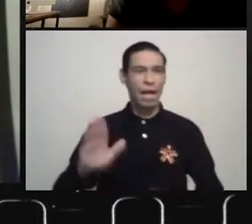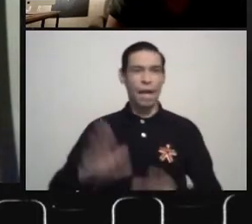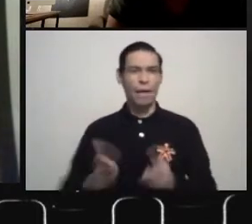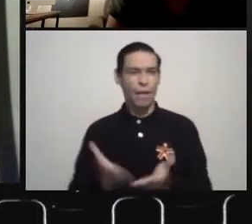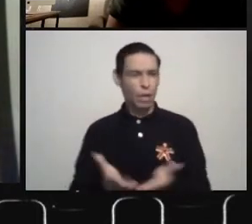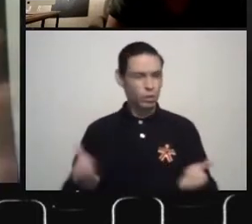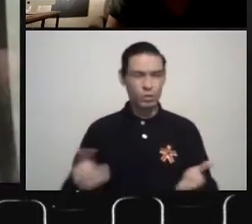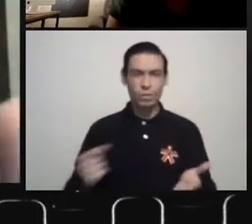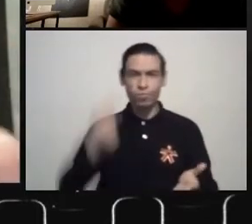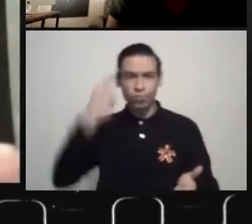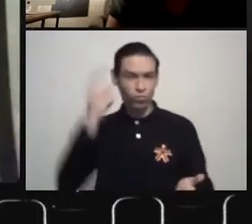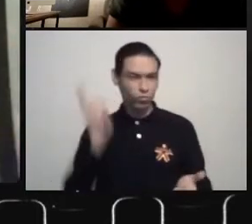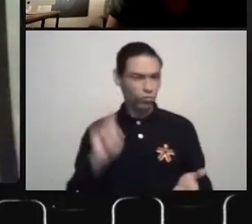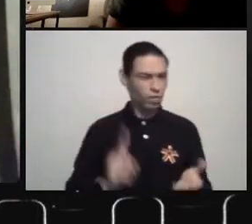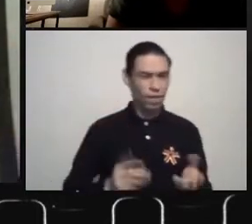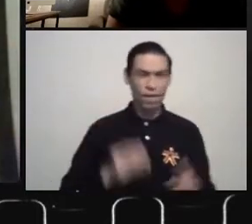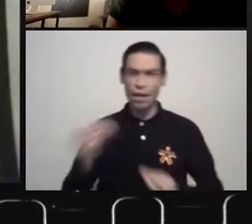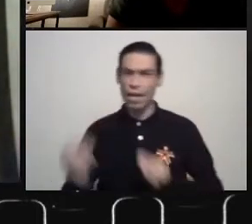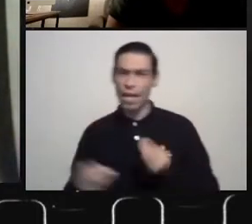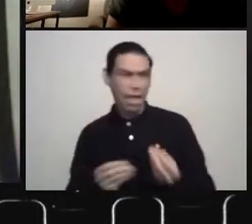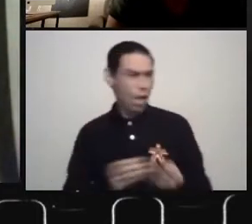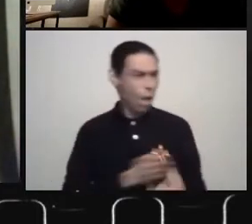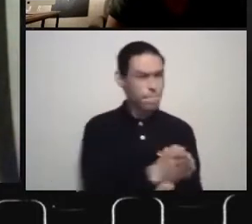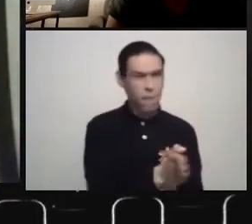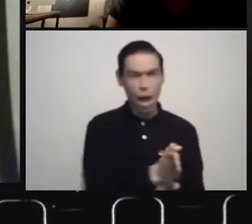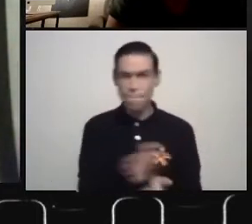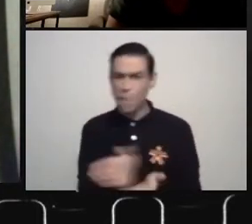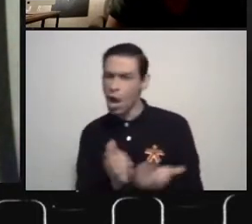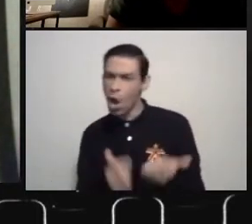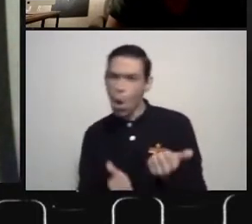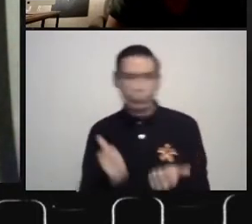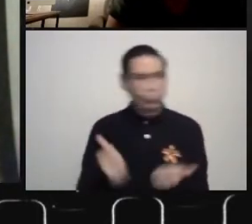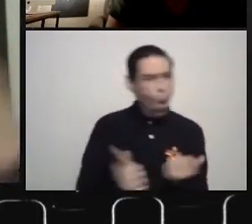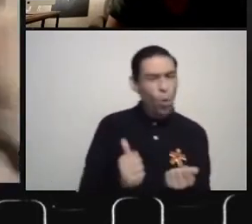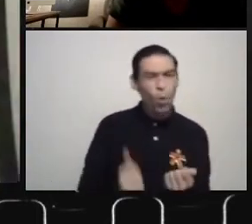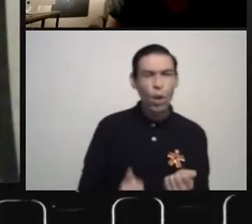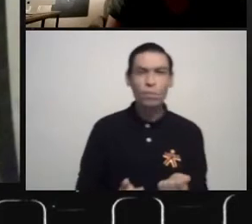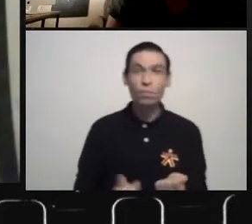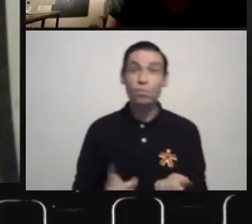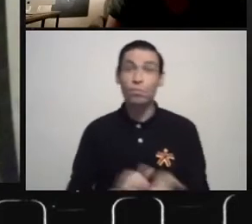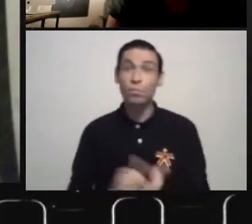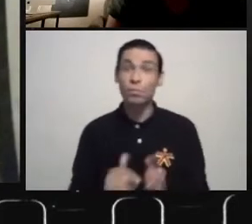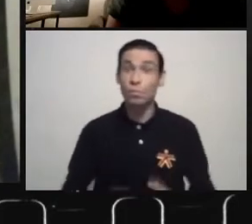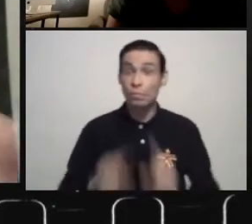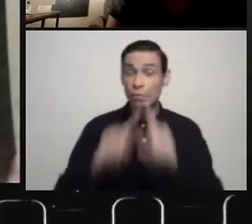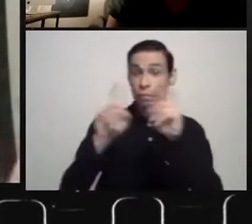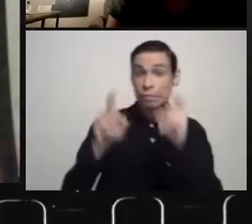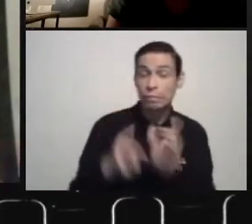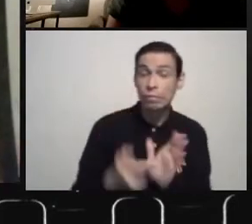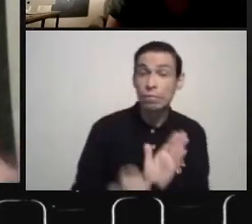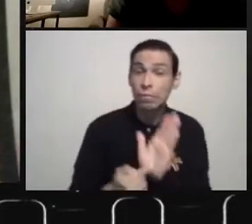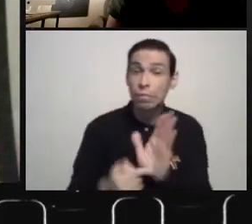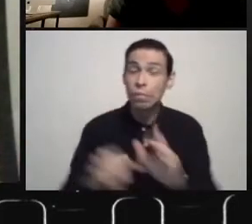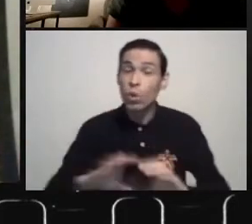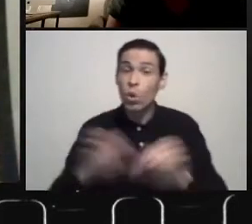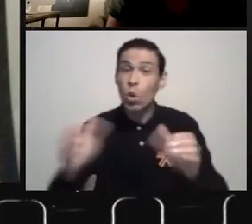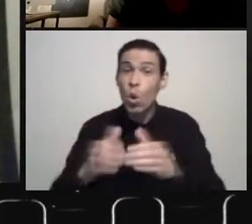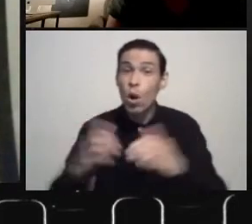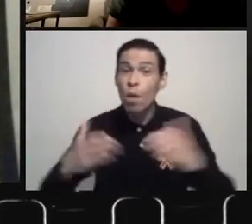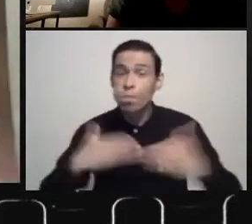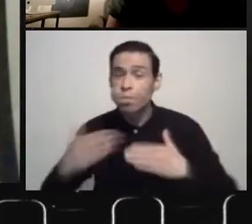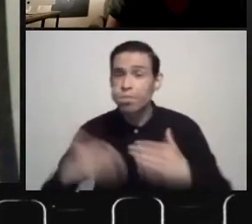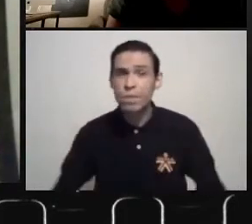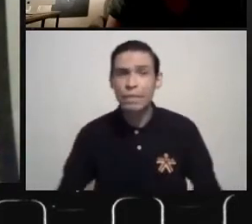dónde tomarlas, por qué dirección tomar, y uno plantea el problema a los actores y al equipo y al director de fotografía, y uno dice, pucha, yo la leí,